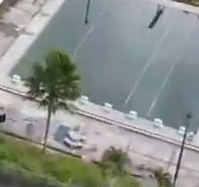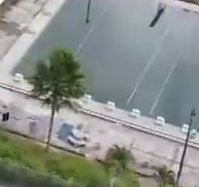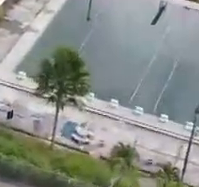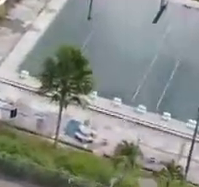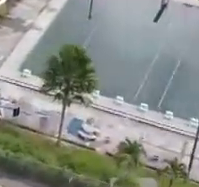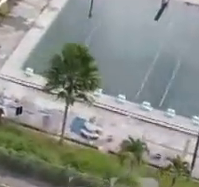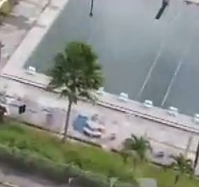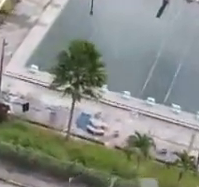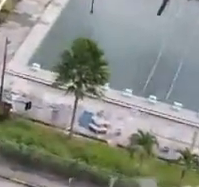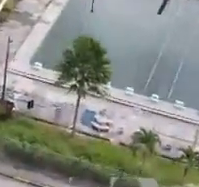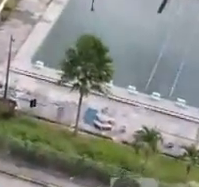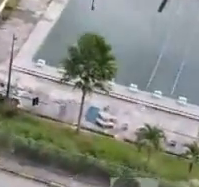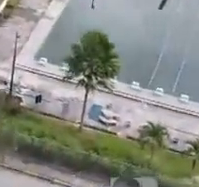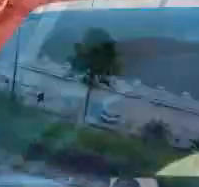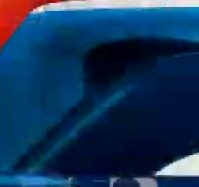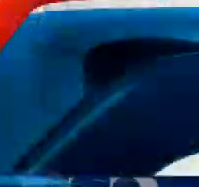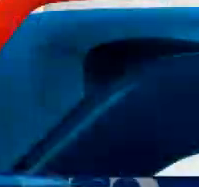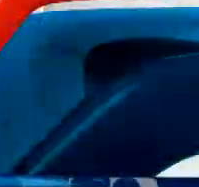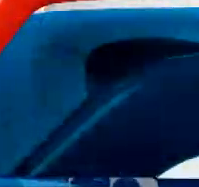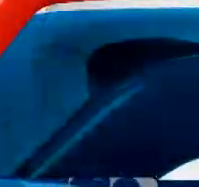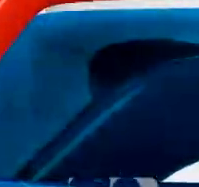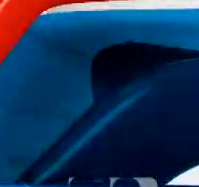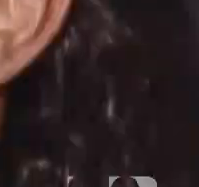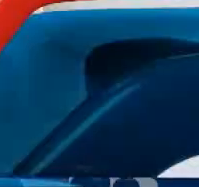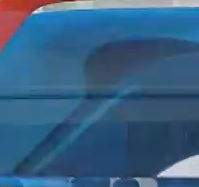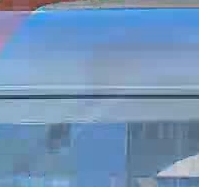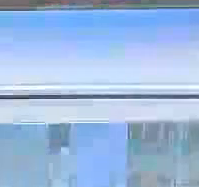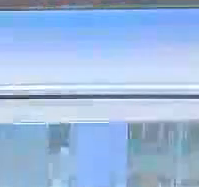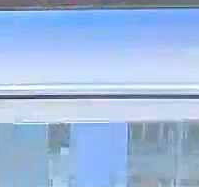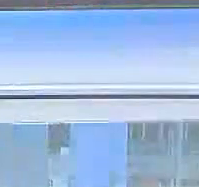Acoto, 24 horas.